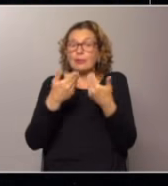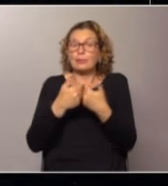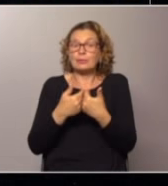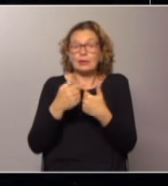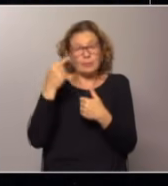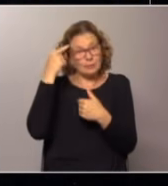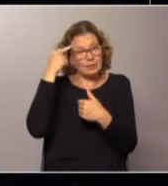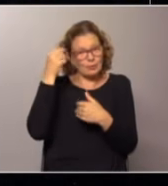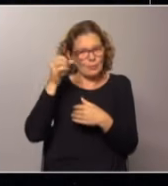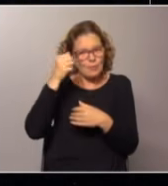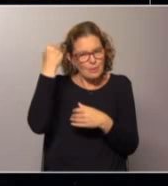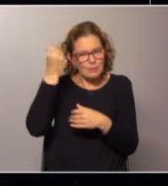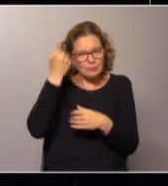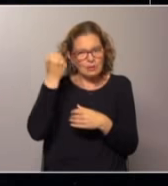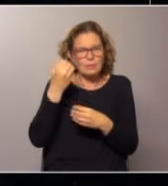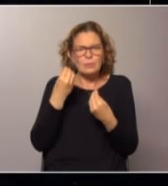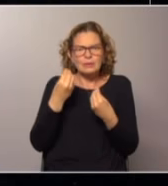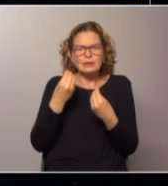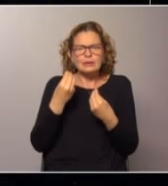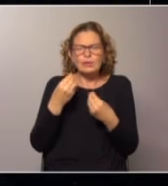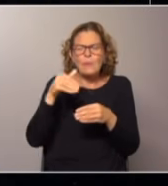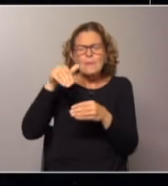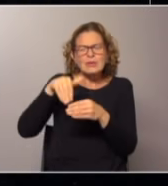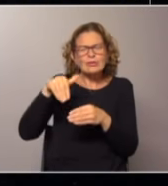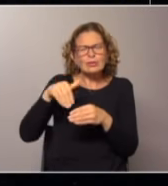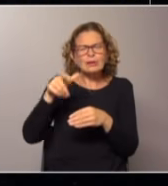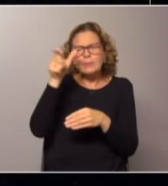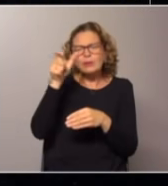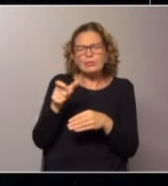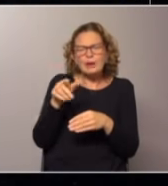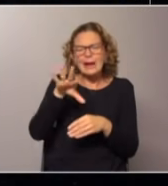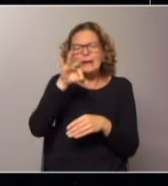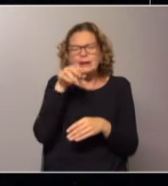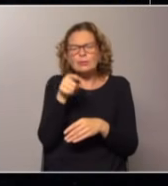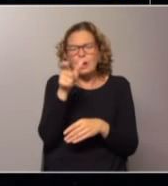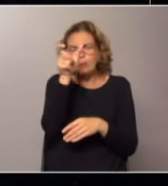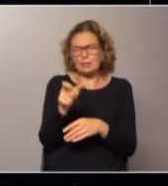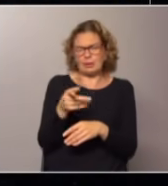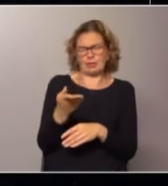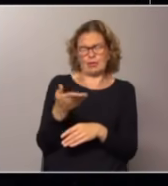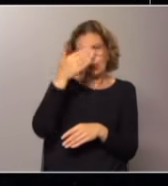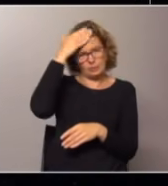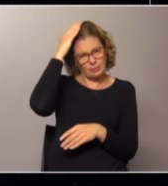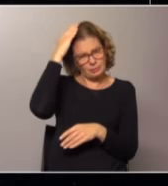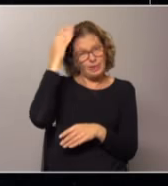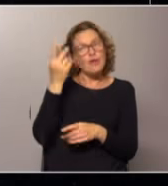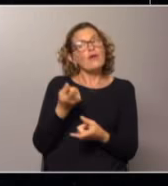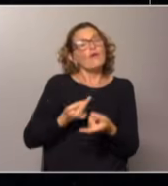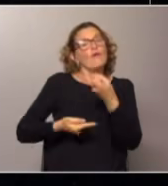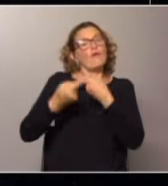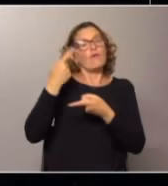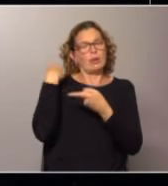yo creo que sigue siendo clave porque tantos millones de personas optan por un personaje así y vuelvo al tema de la crisis de 2008